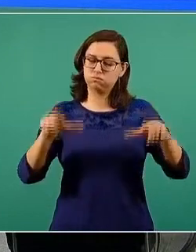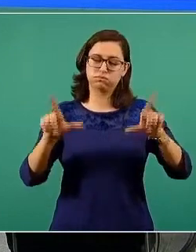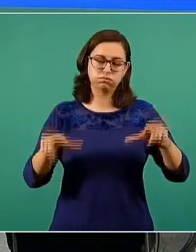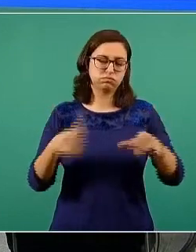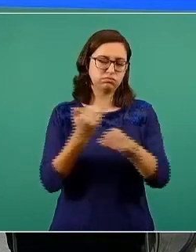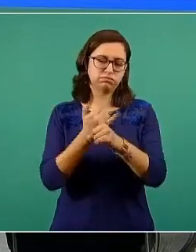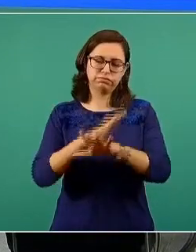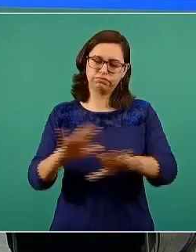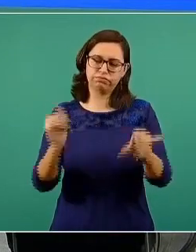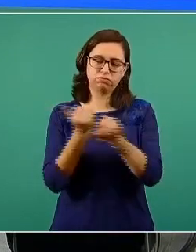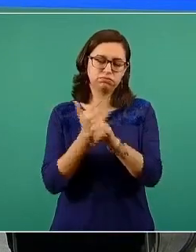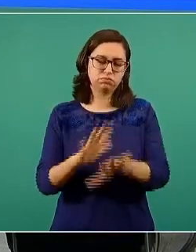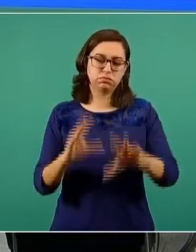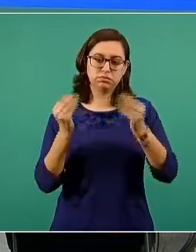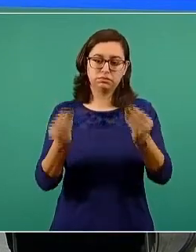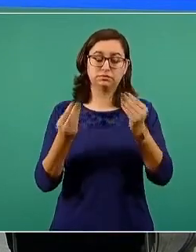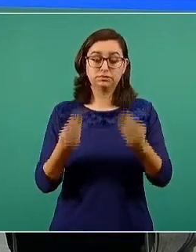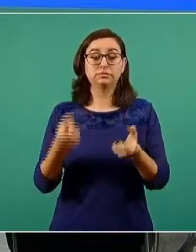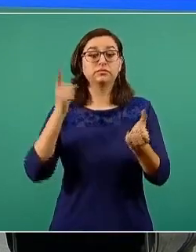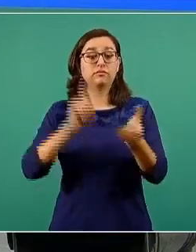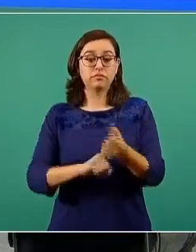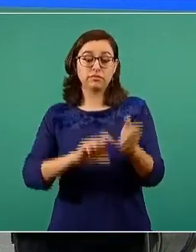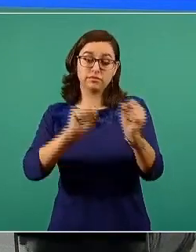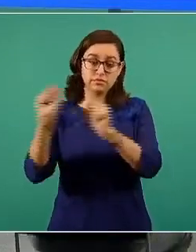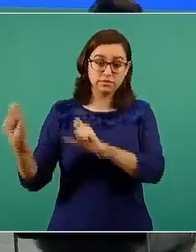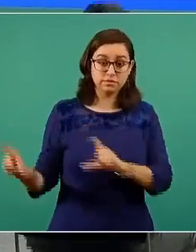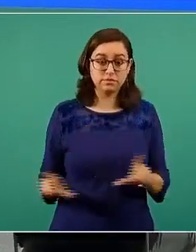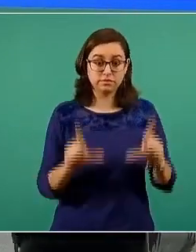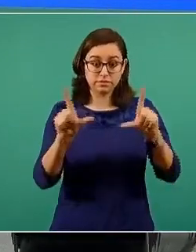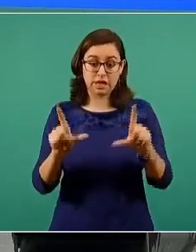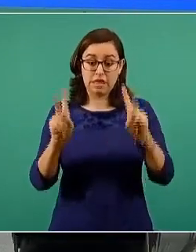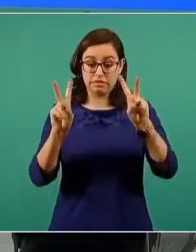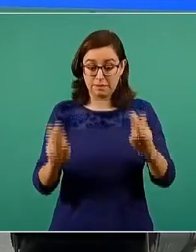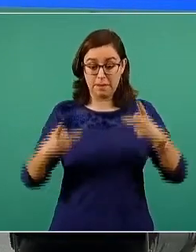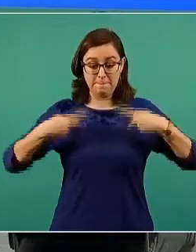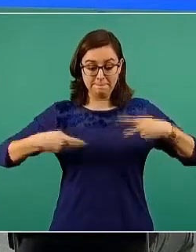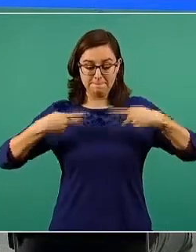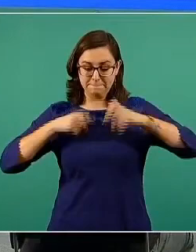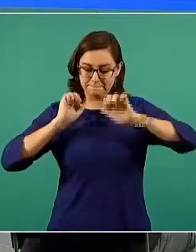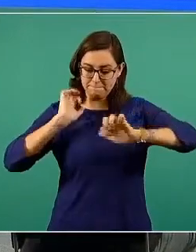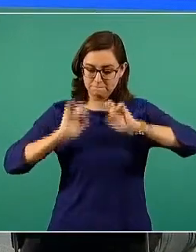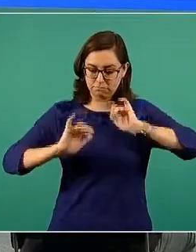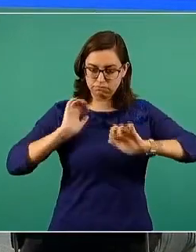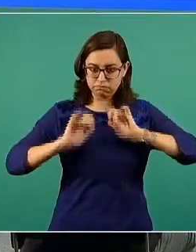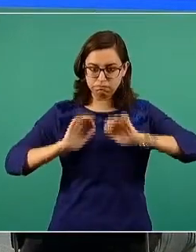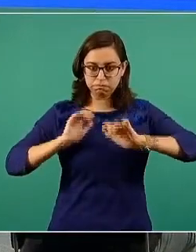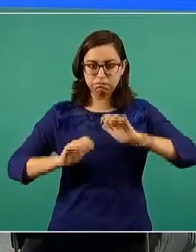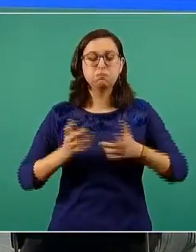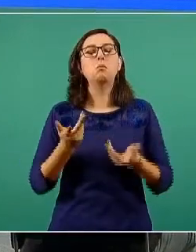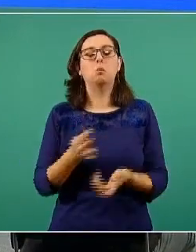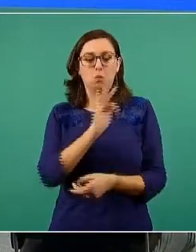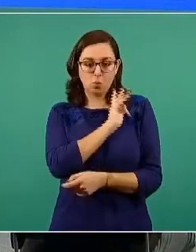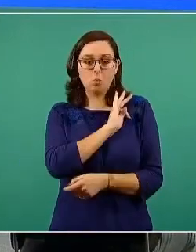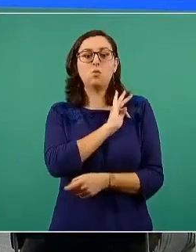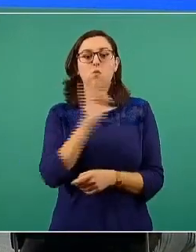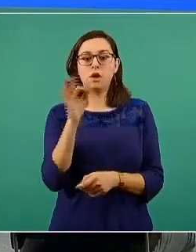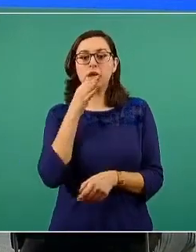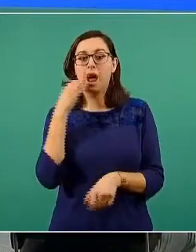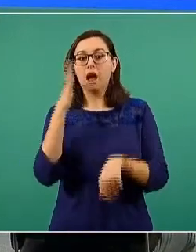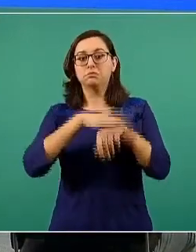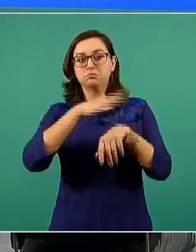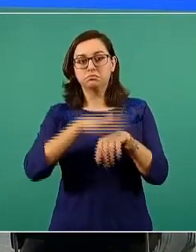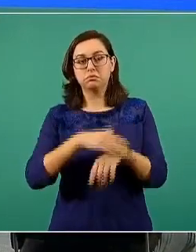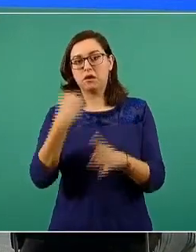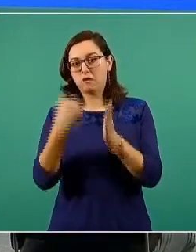esto, y hemos agregado una sección específica en donde las personas pueden alertar si es que no han sido